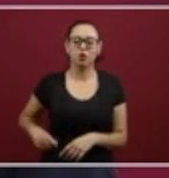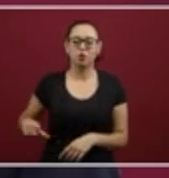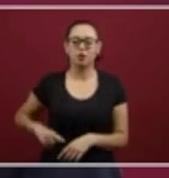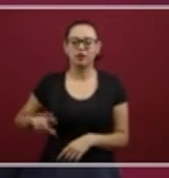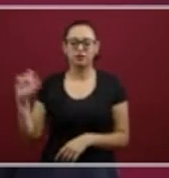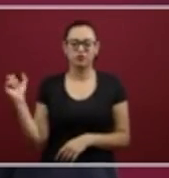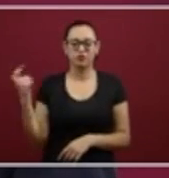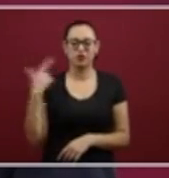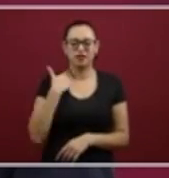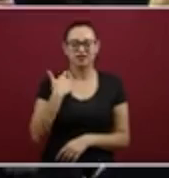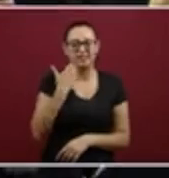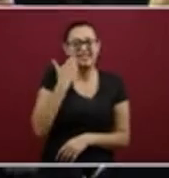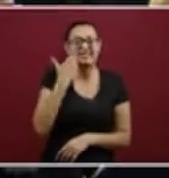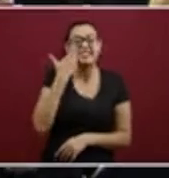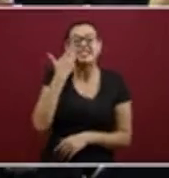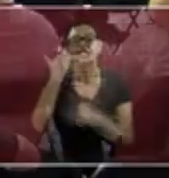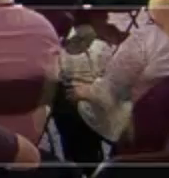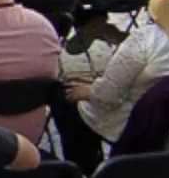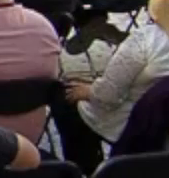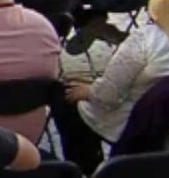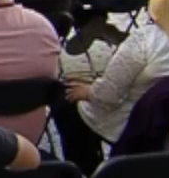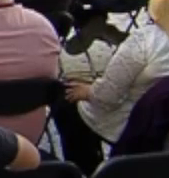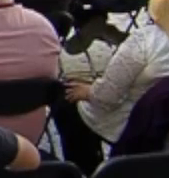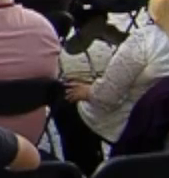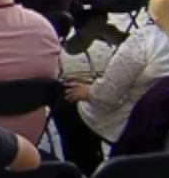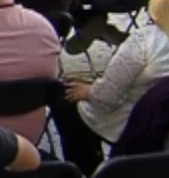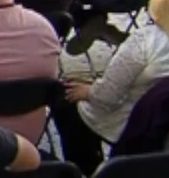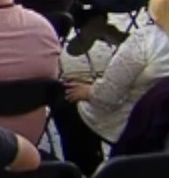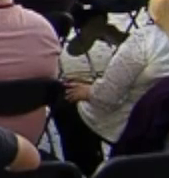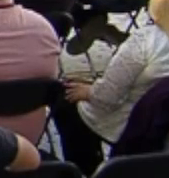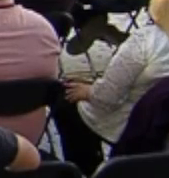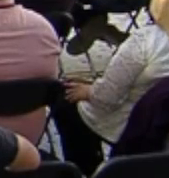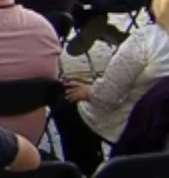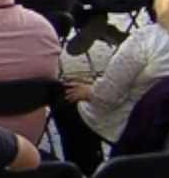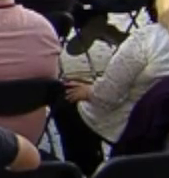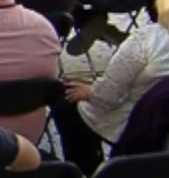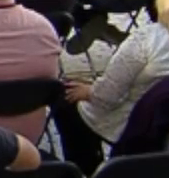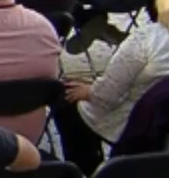acabara la Comisión Federal de Electricidad y se acabara Pemex,